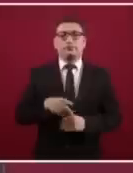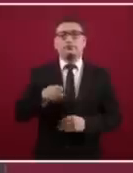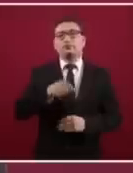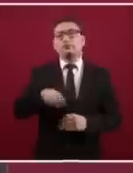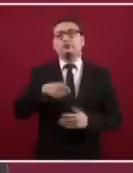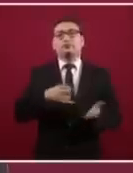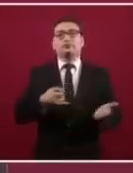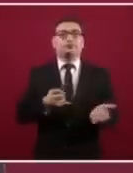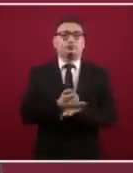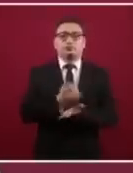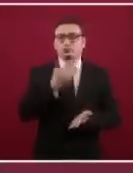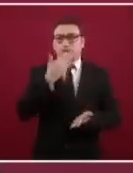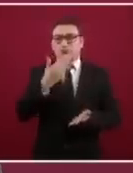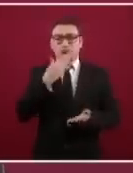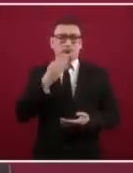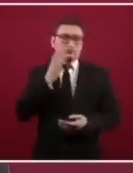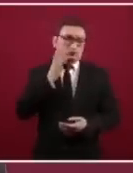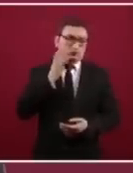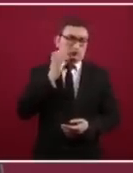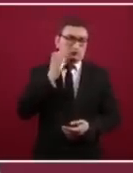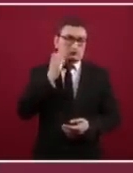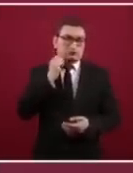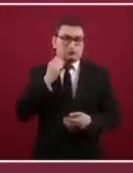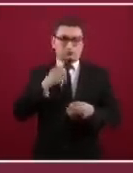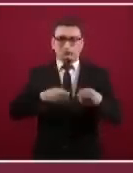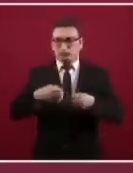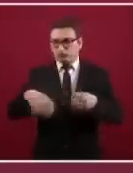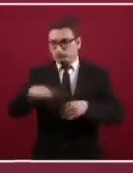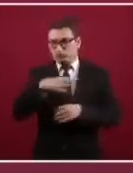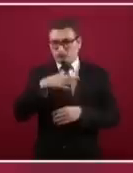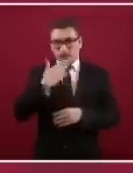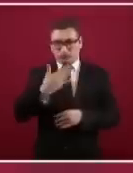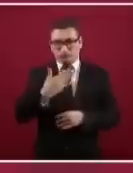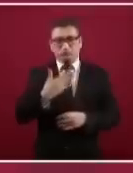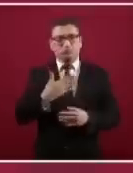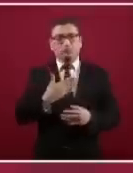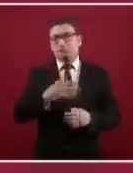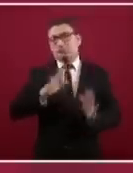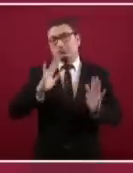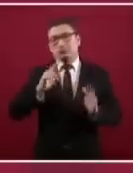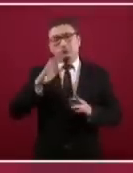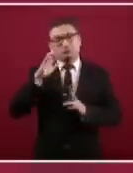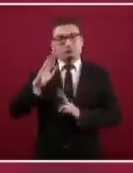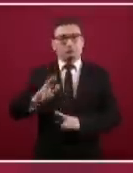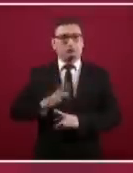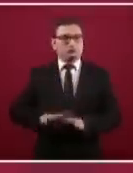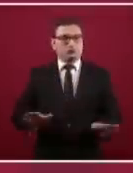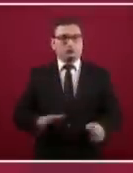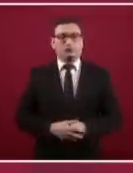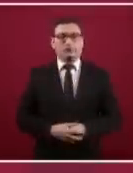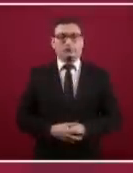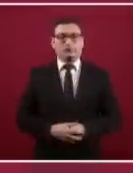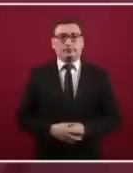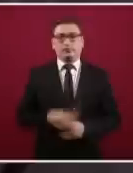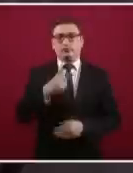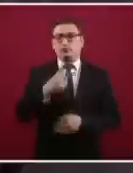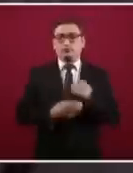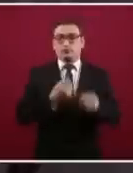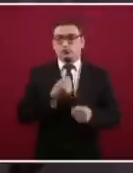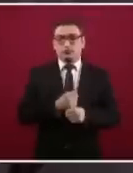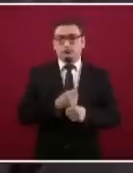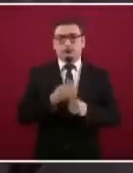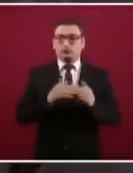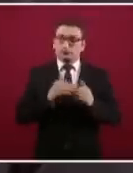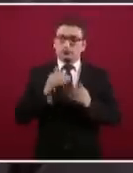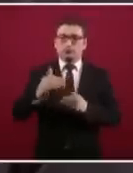que tomó el Congreso local, pues eso, el que no son 2 años sino más,